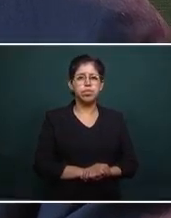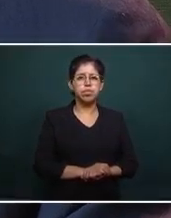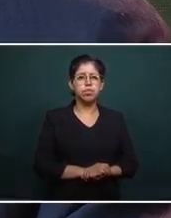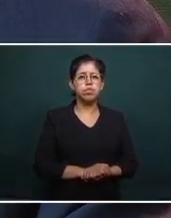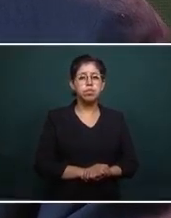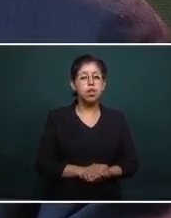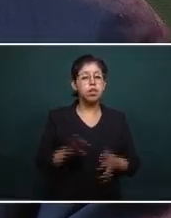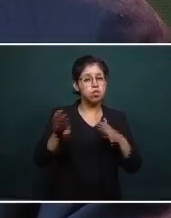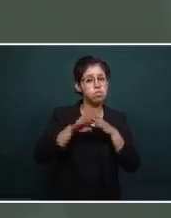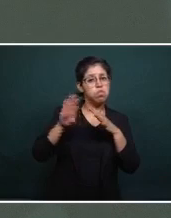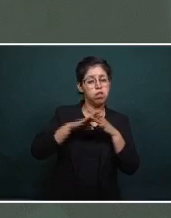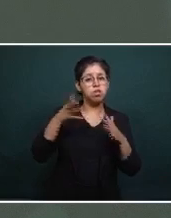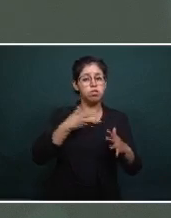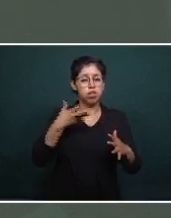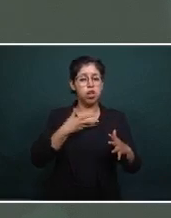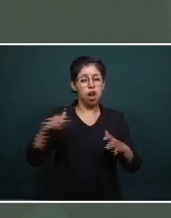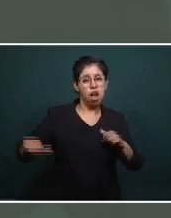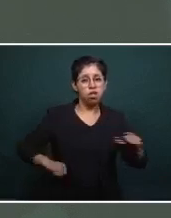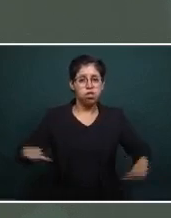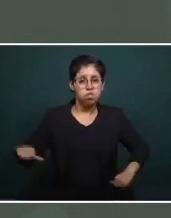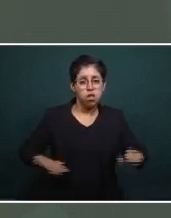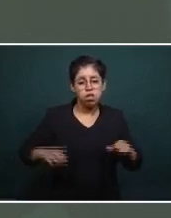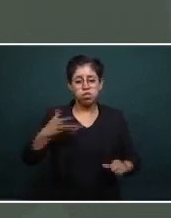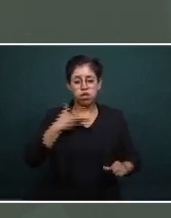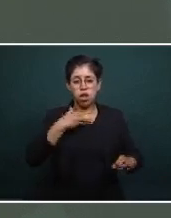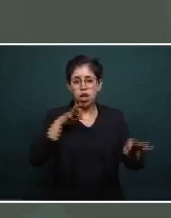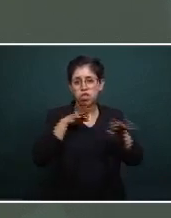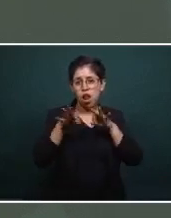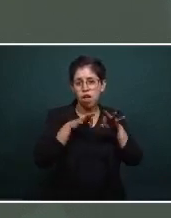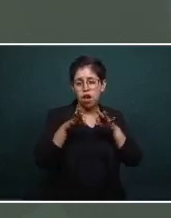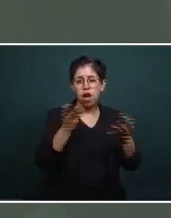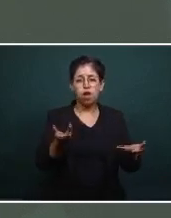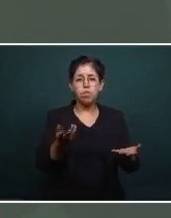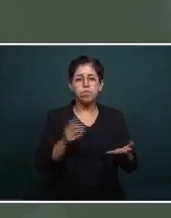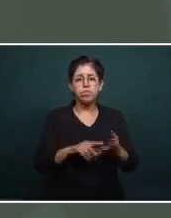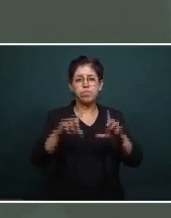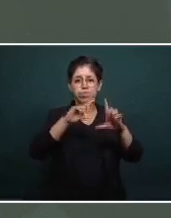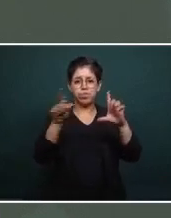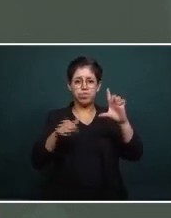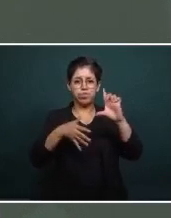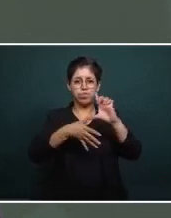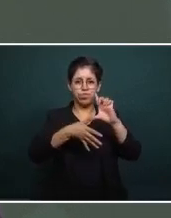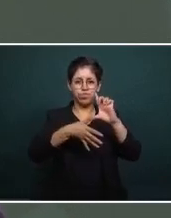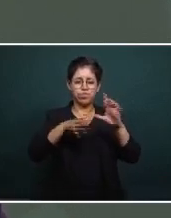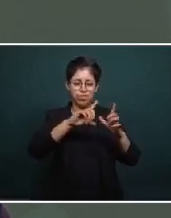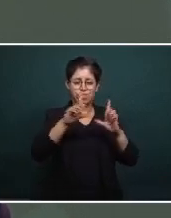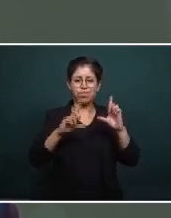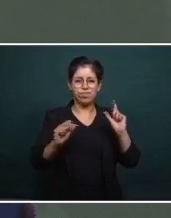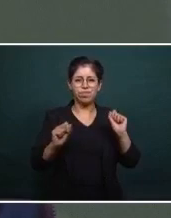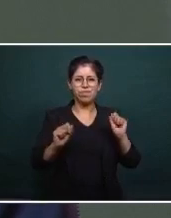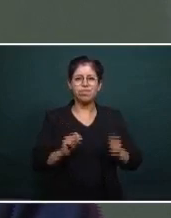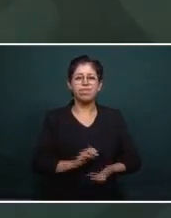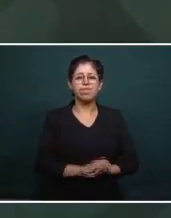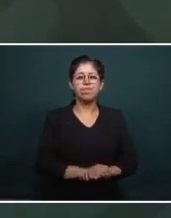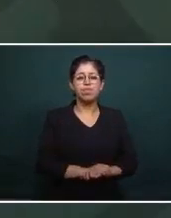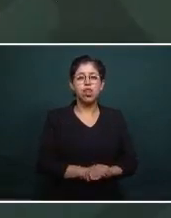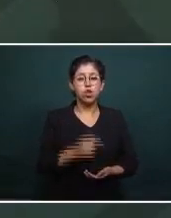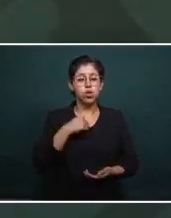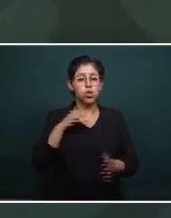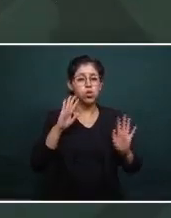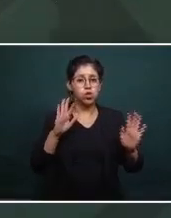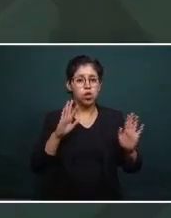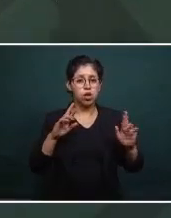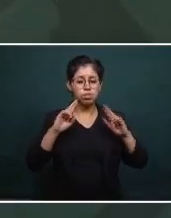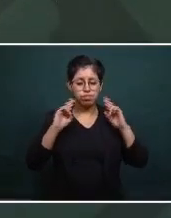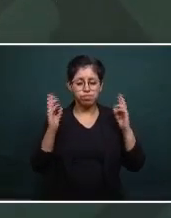actividades productivas, empleos en Centroamérica. Ya me he reunido con